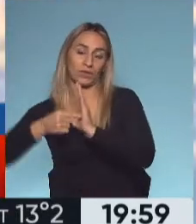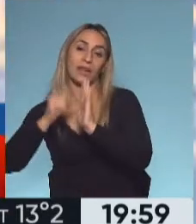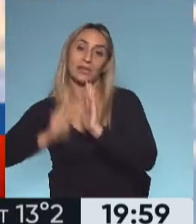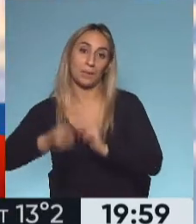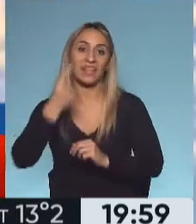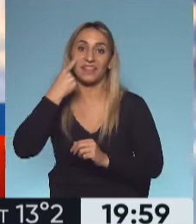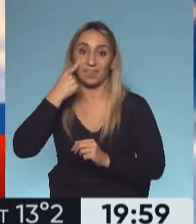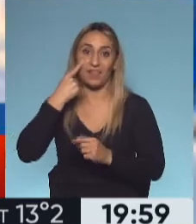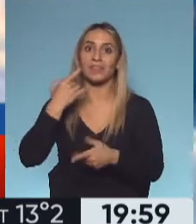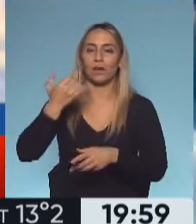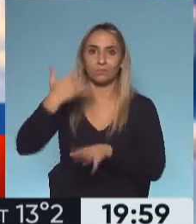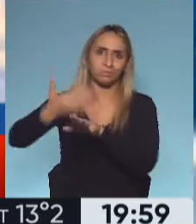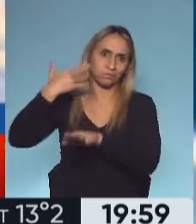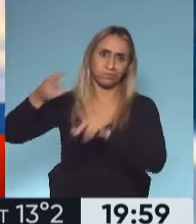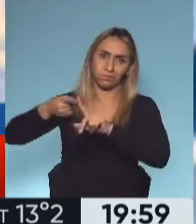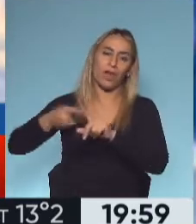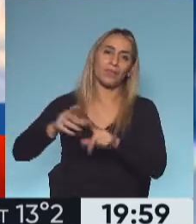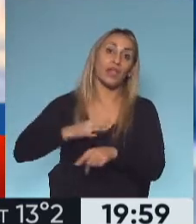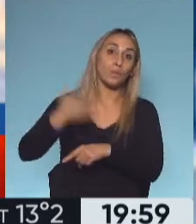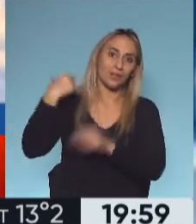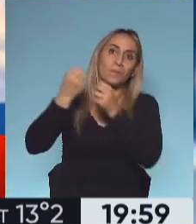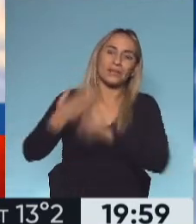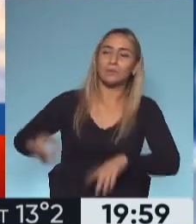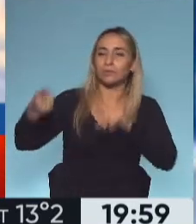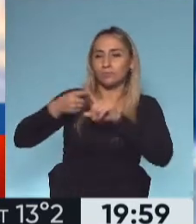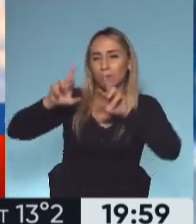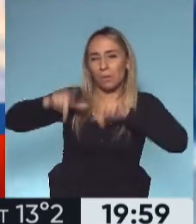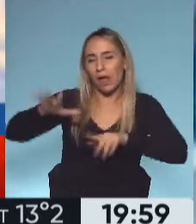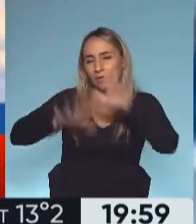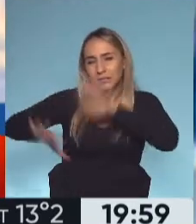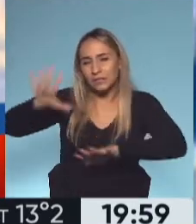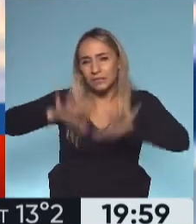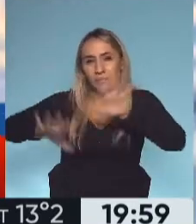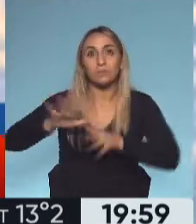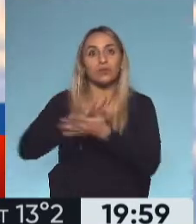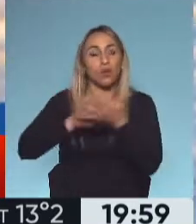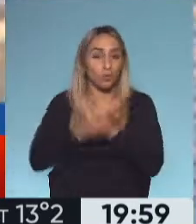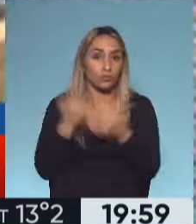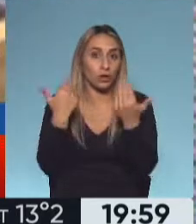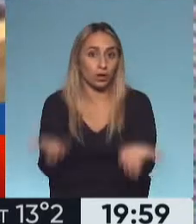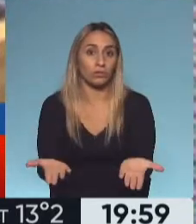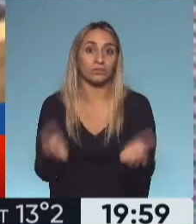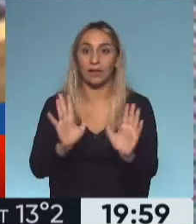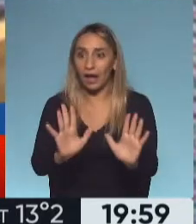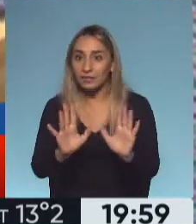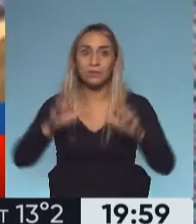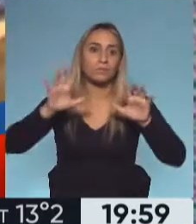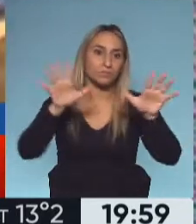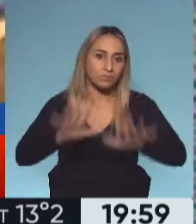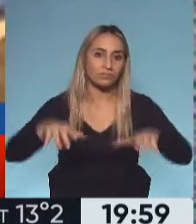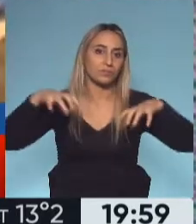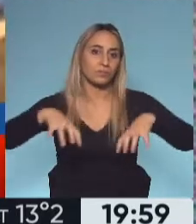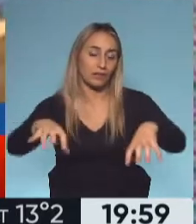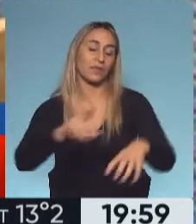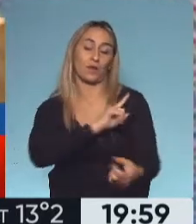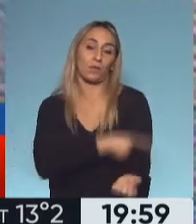venimos trabajando desde un inicio, desde el año pasado, para dar distintas respuestas y para que realmente lleguen estas iniciativas del Poder Ejecutivo